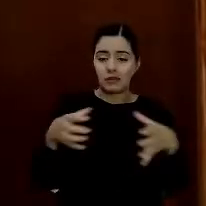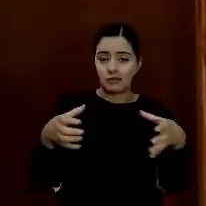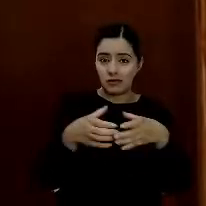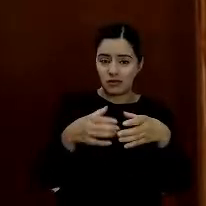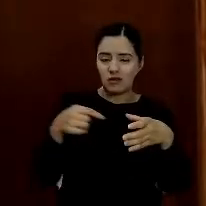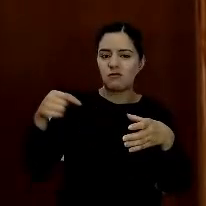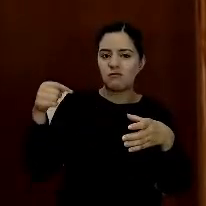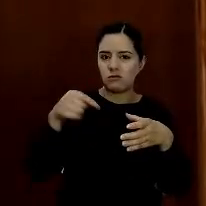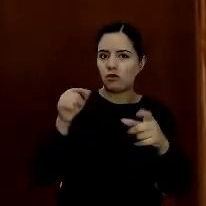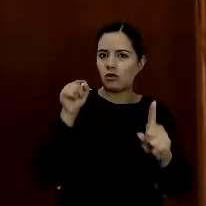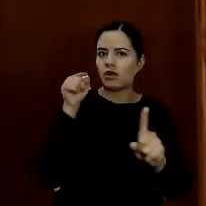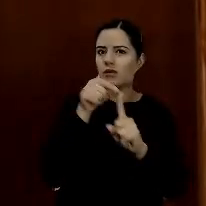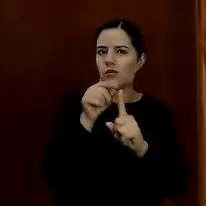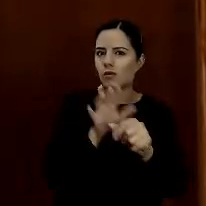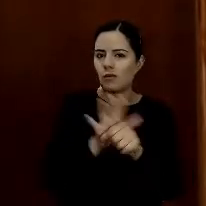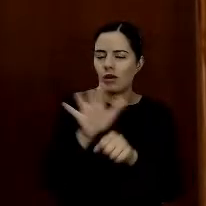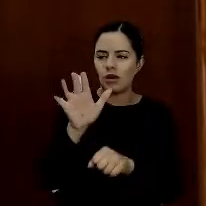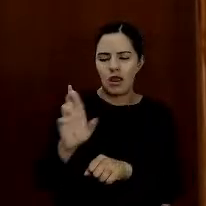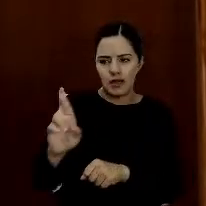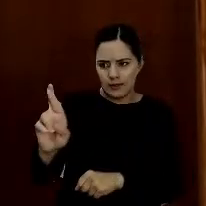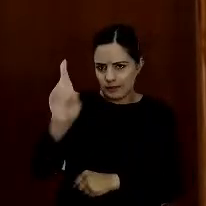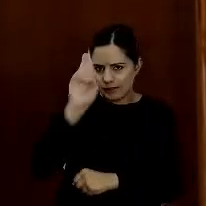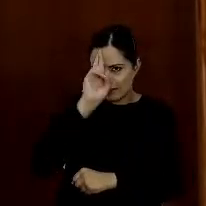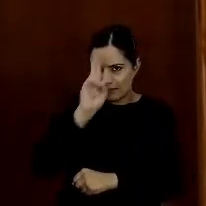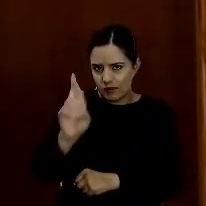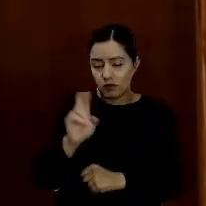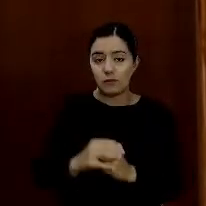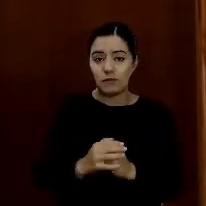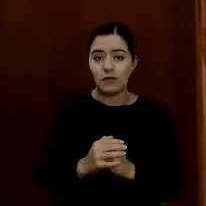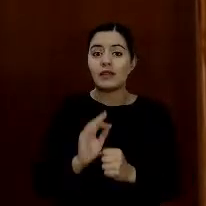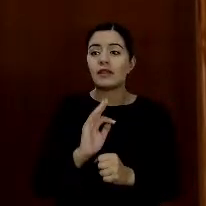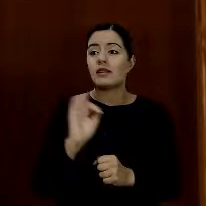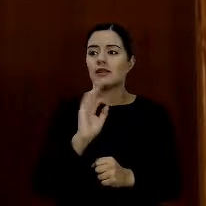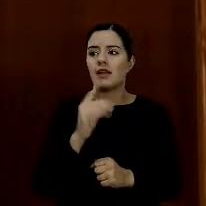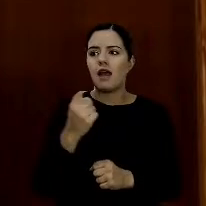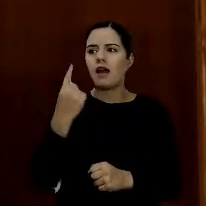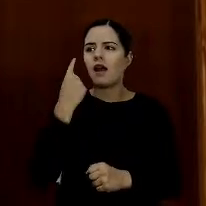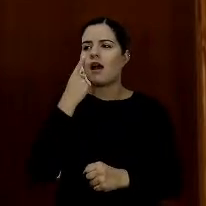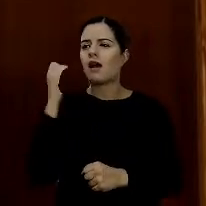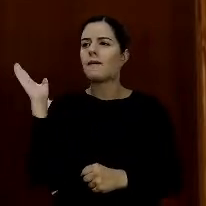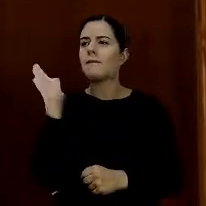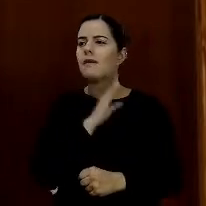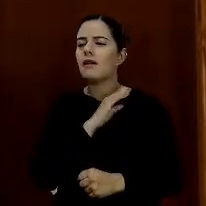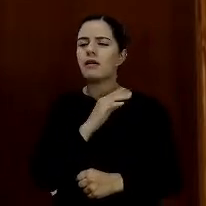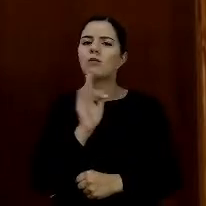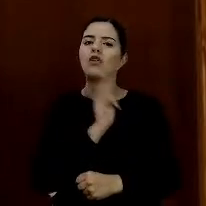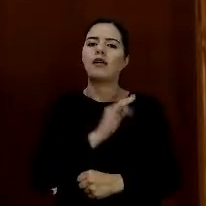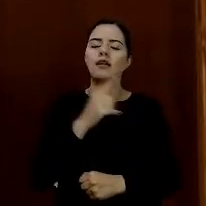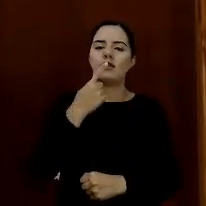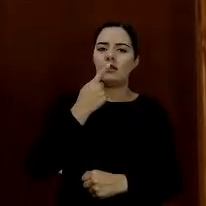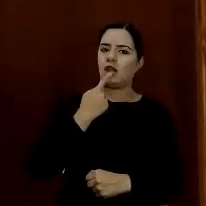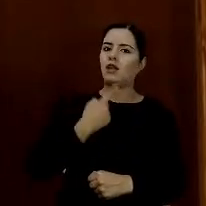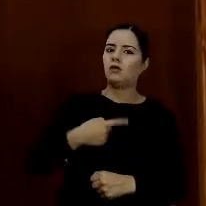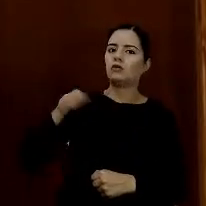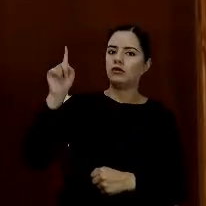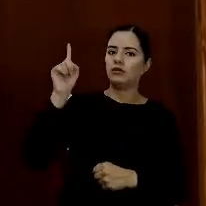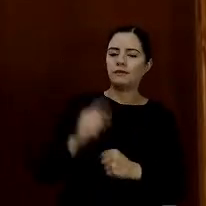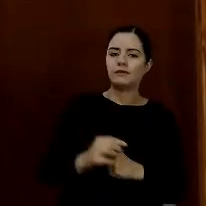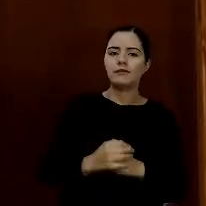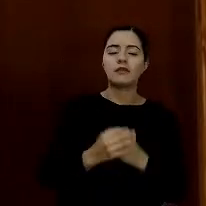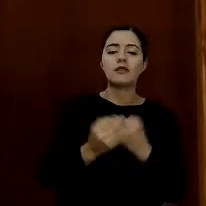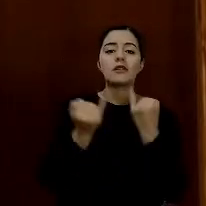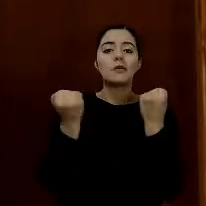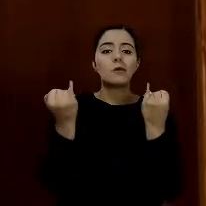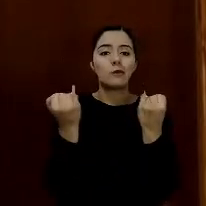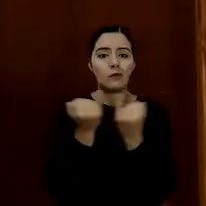la naturaleza, conocerá las denuncias y quejas de violación a sus derechos.